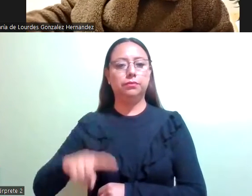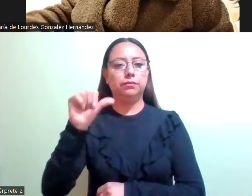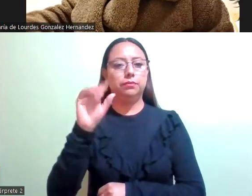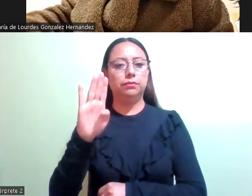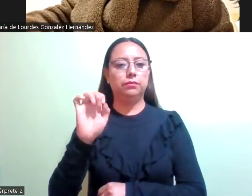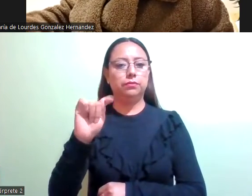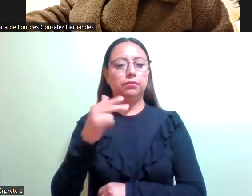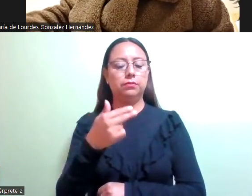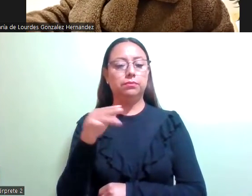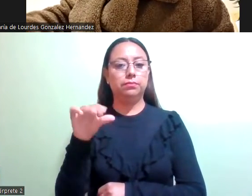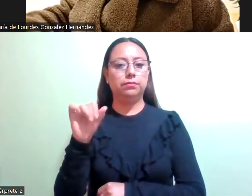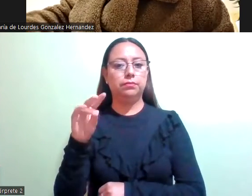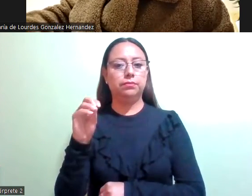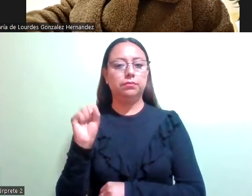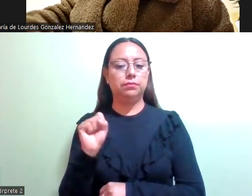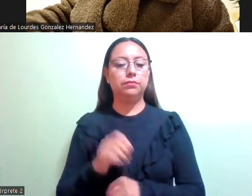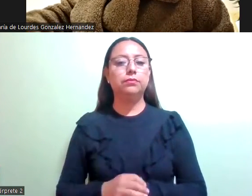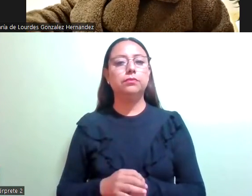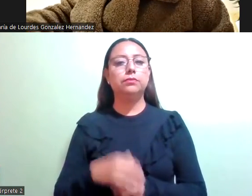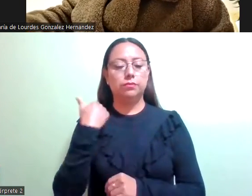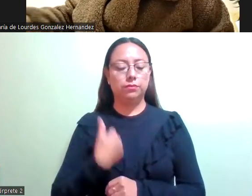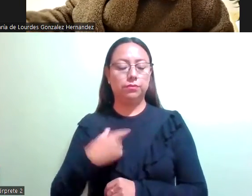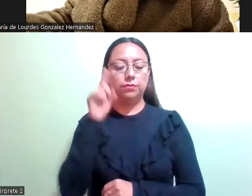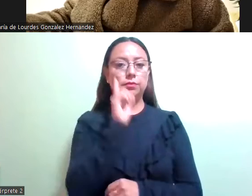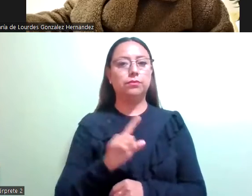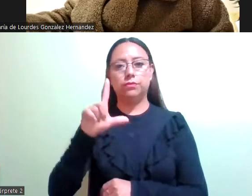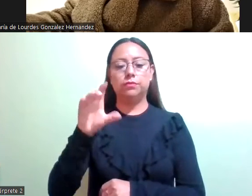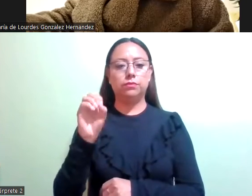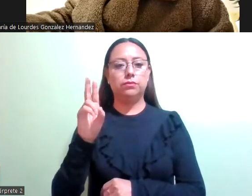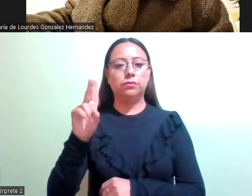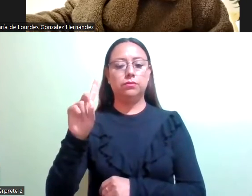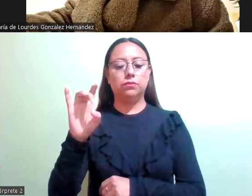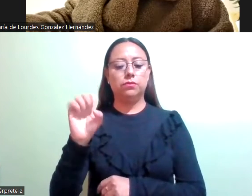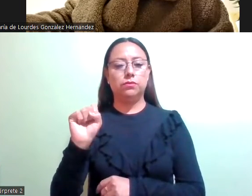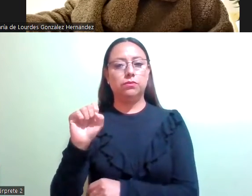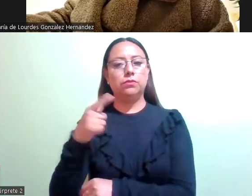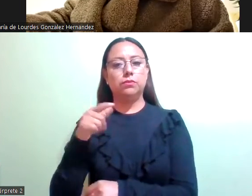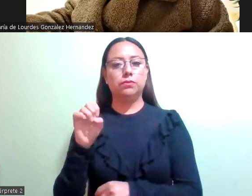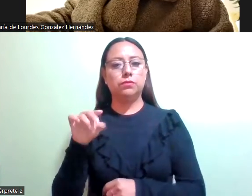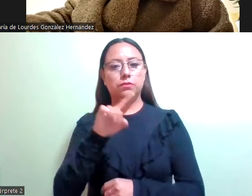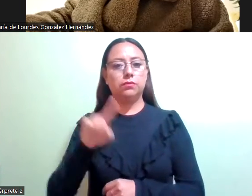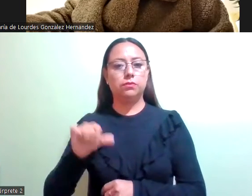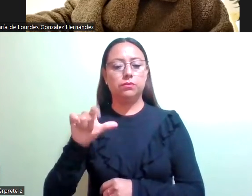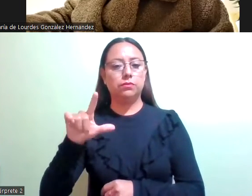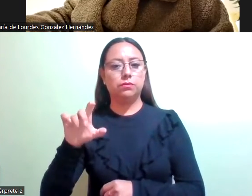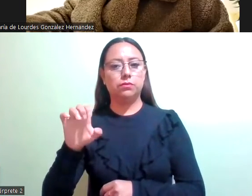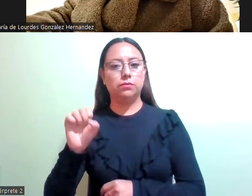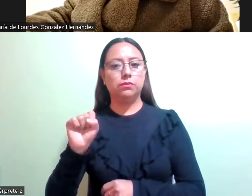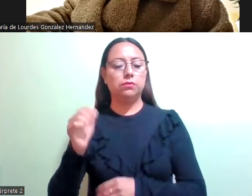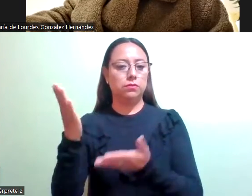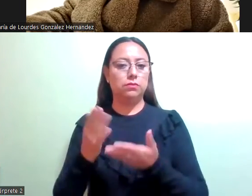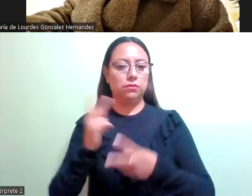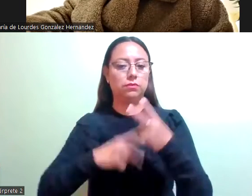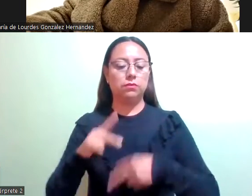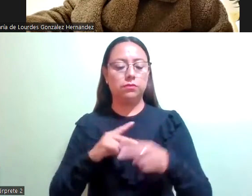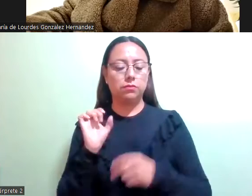La de la voz, María de Lourdes González Hernández. Diputada Adriana María Guadalupe Espinosa de los